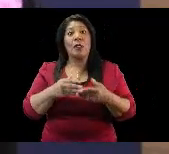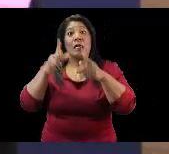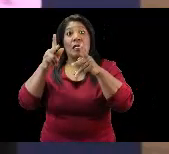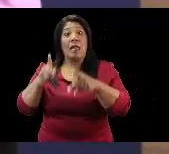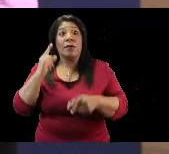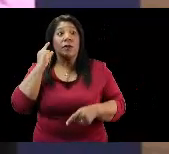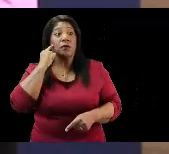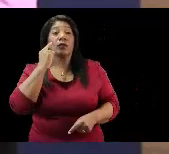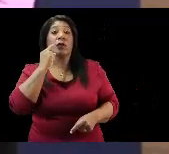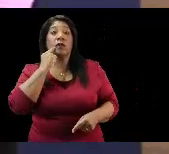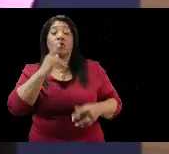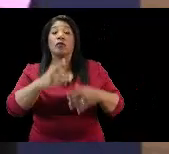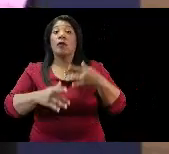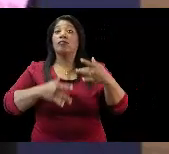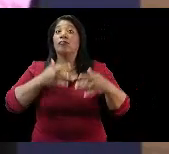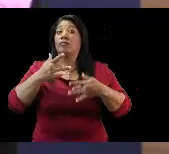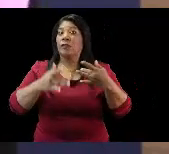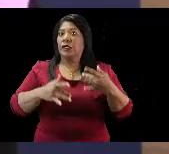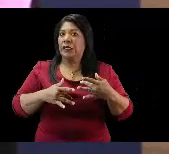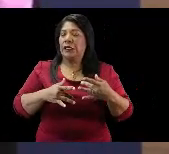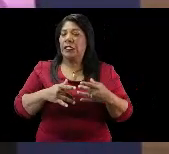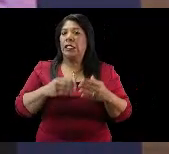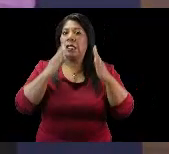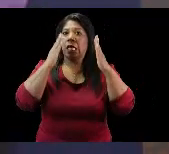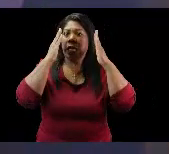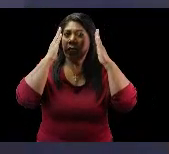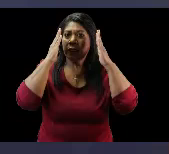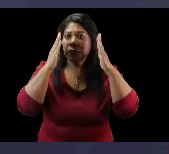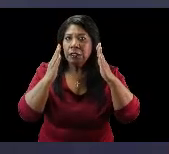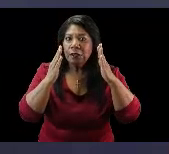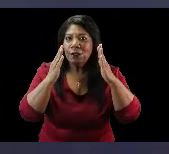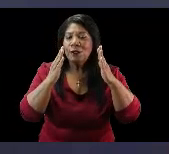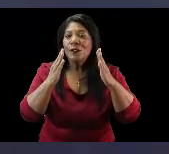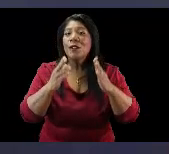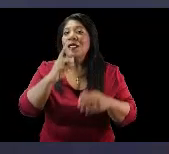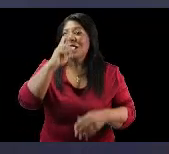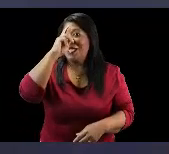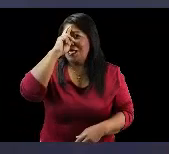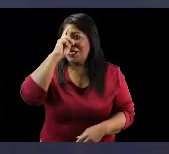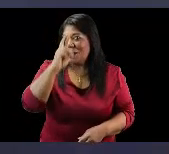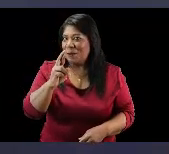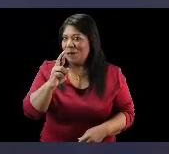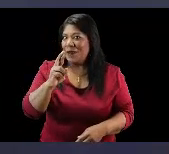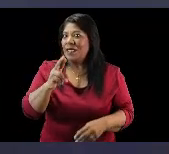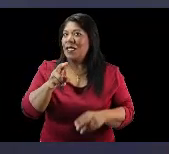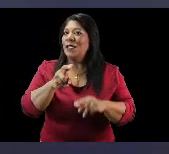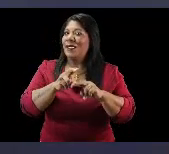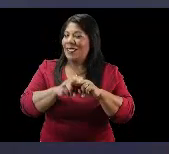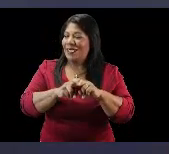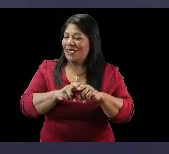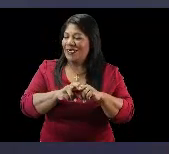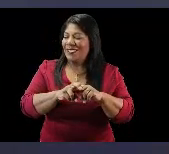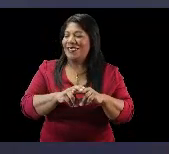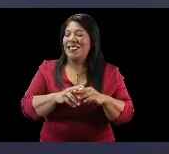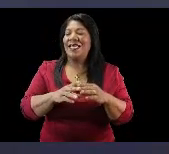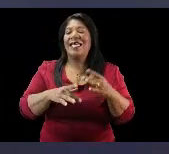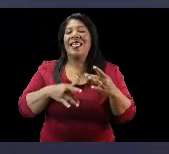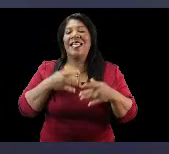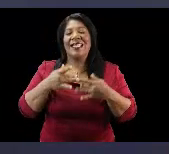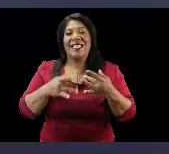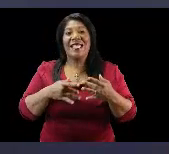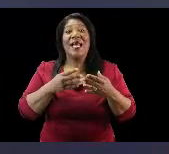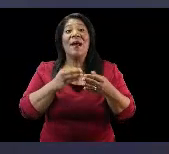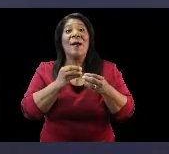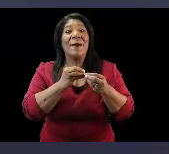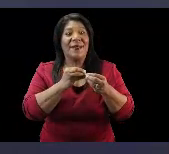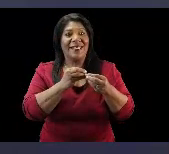sienta de que uno está allí, que le estamos prestando atención y que estamos tratando de que se sienta bien